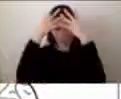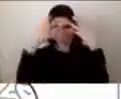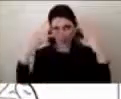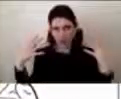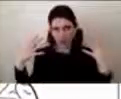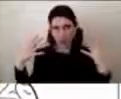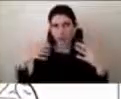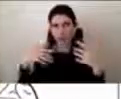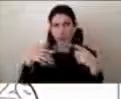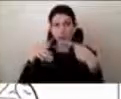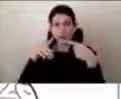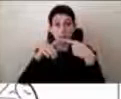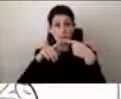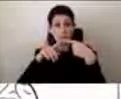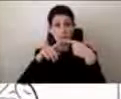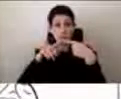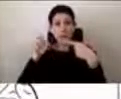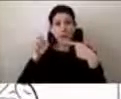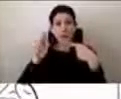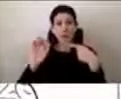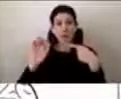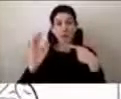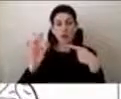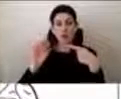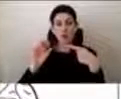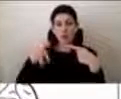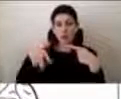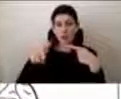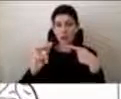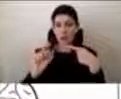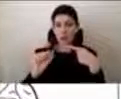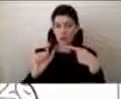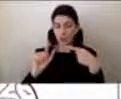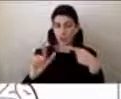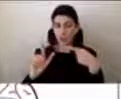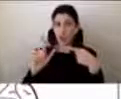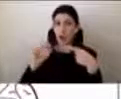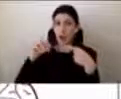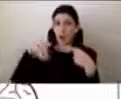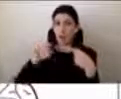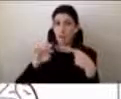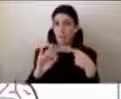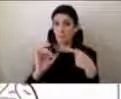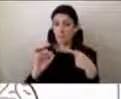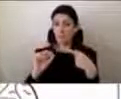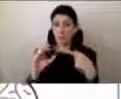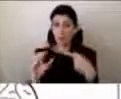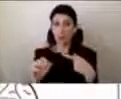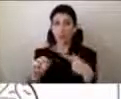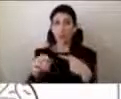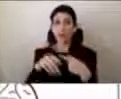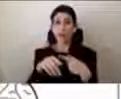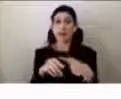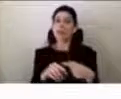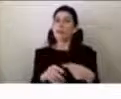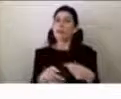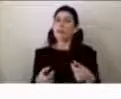que llama Chor, que está asociado al tema del ajuste de los estados internos y la regulación del mundo social.